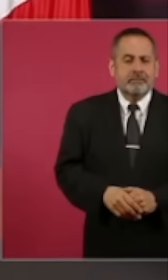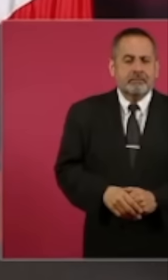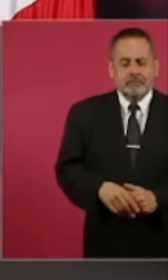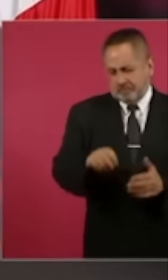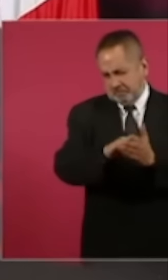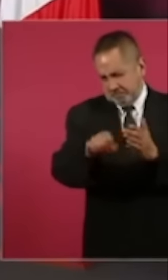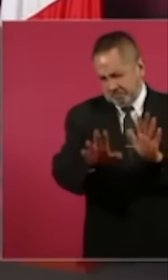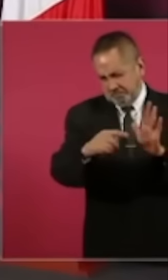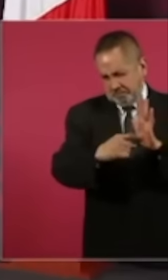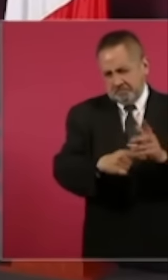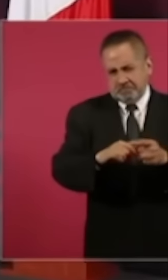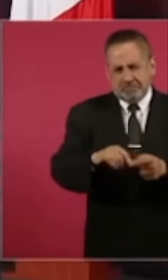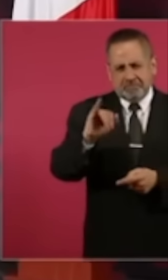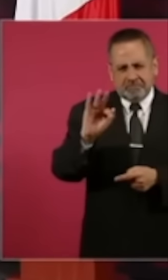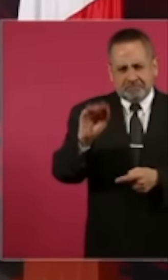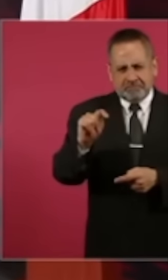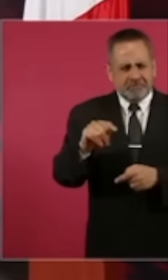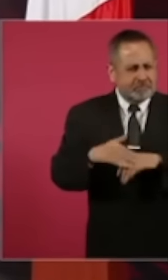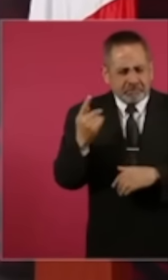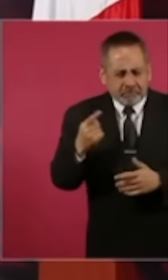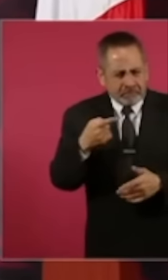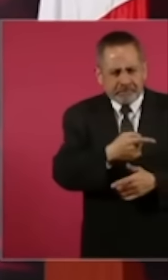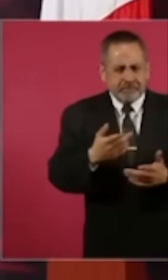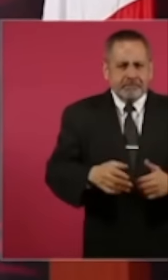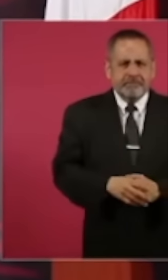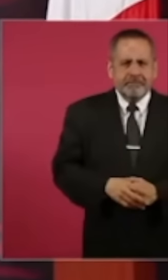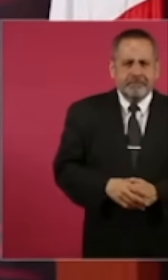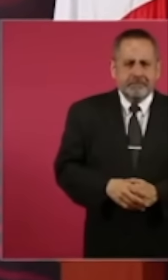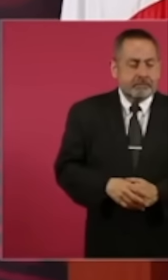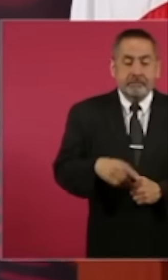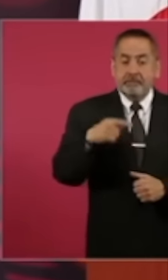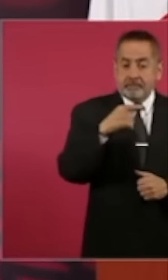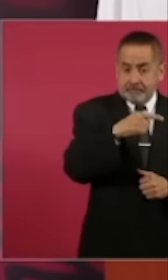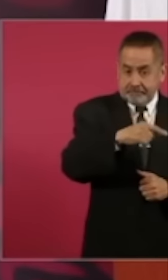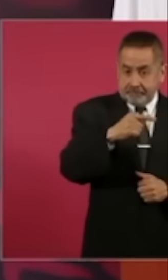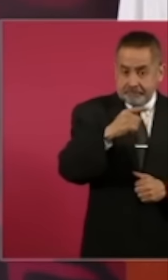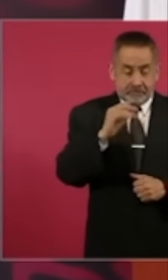Por ejemplo, esa. ¿Por qué esa? Porque esa la crearon